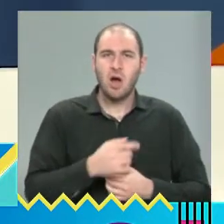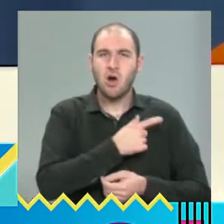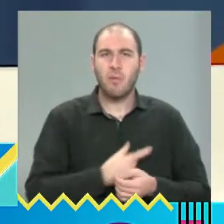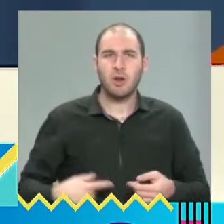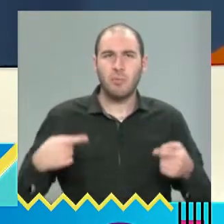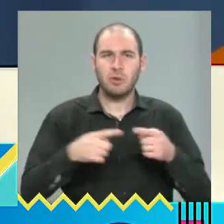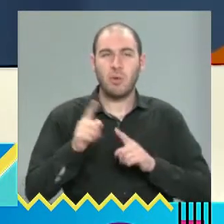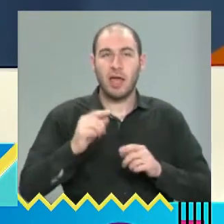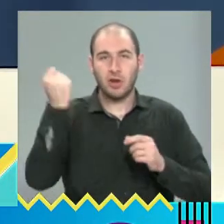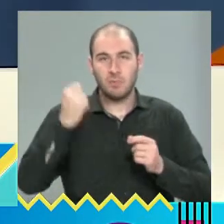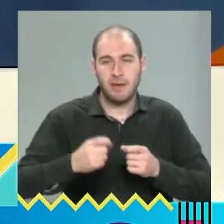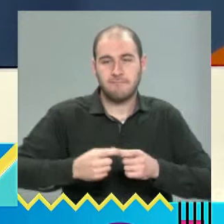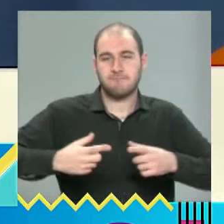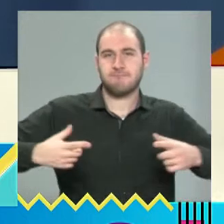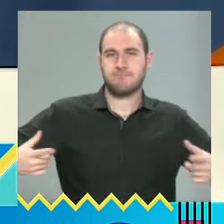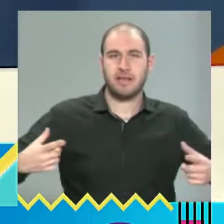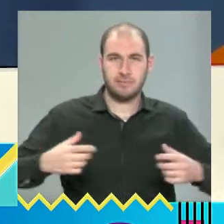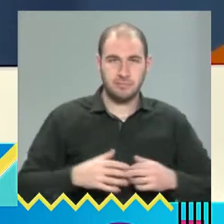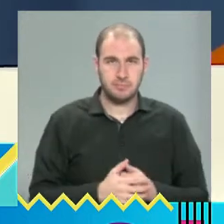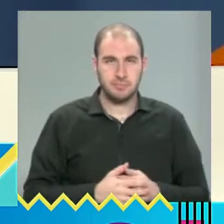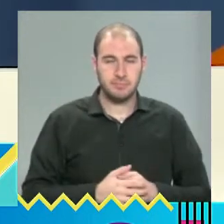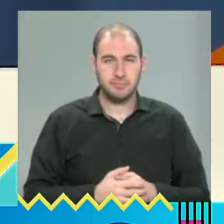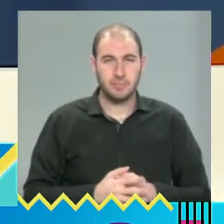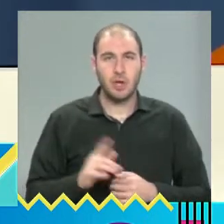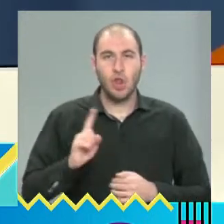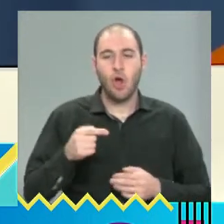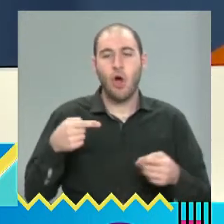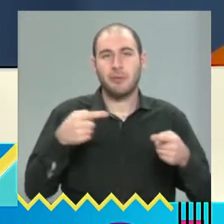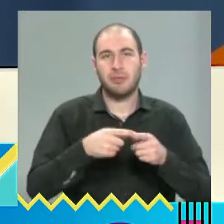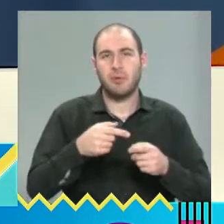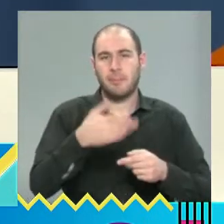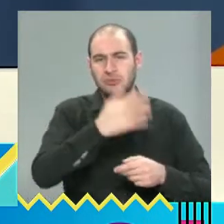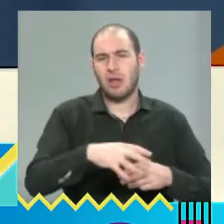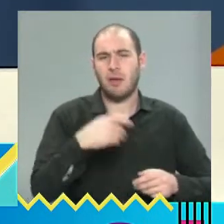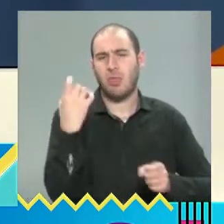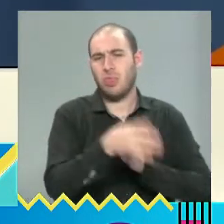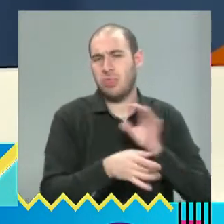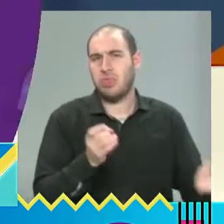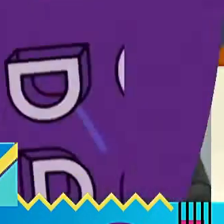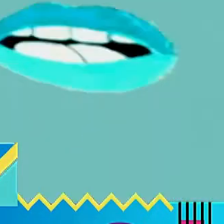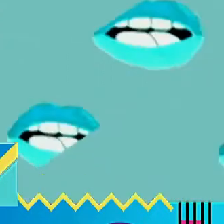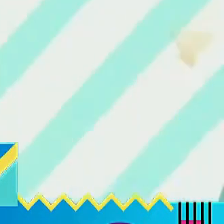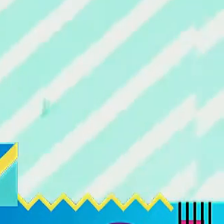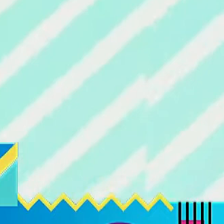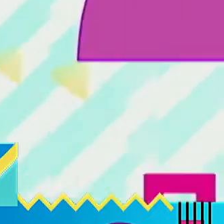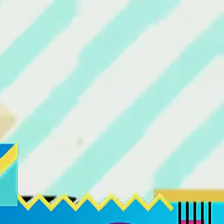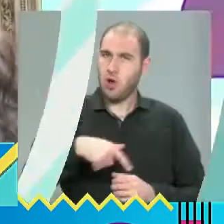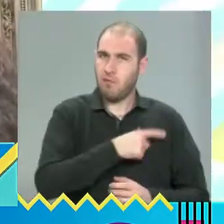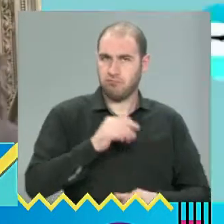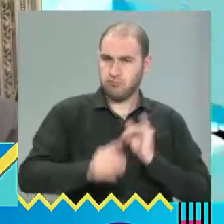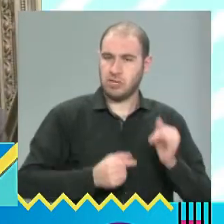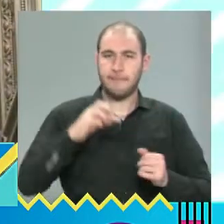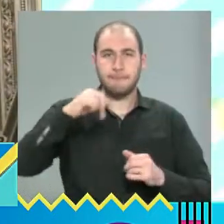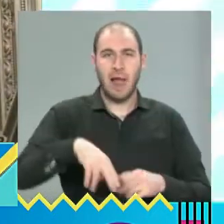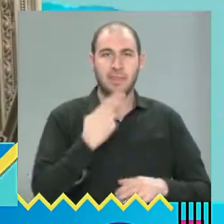quiso es hacer crecer más la economía. No lo hizo buscando dañar a los ciudadanos, no. Ellos dijeron, bueno, a ver, la política